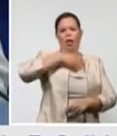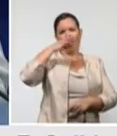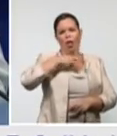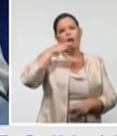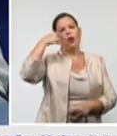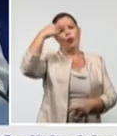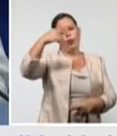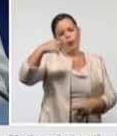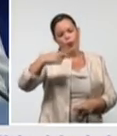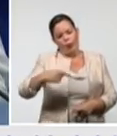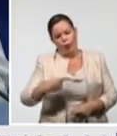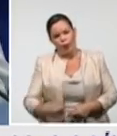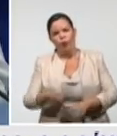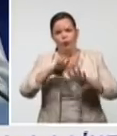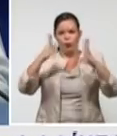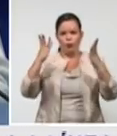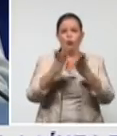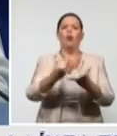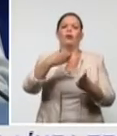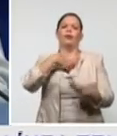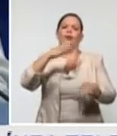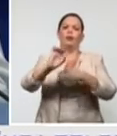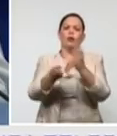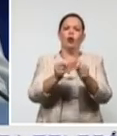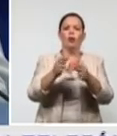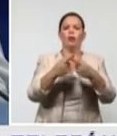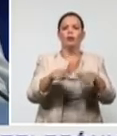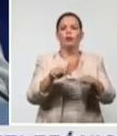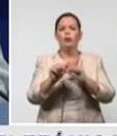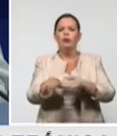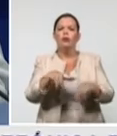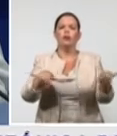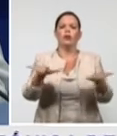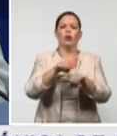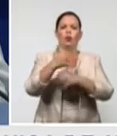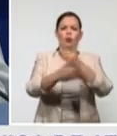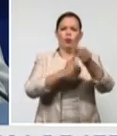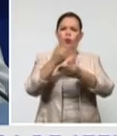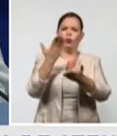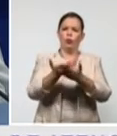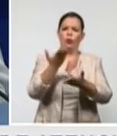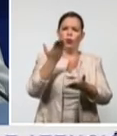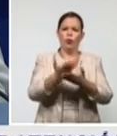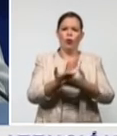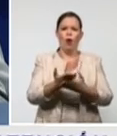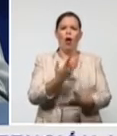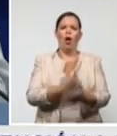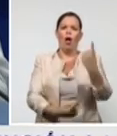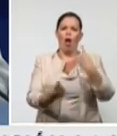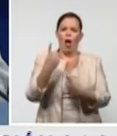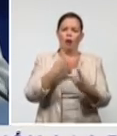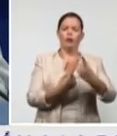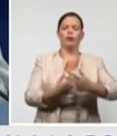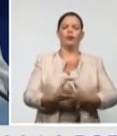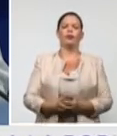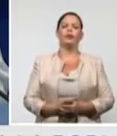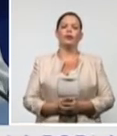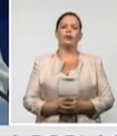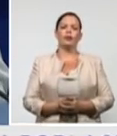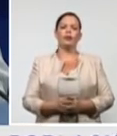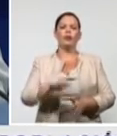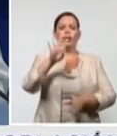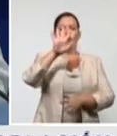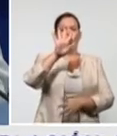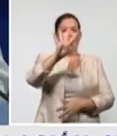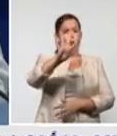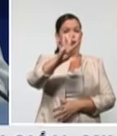mantuvieron una vigilancia y de ellos se procesaron un número determinado de muestras. Los 48